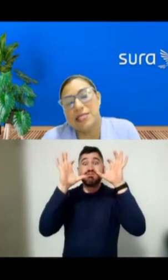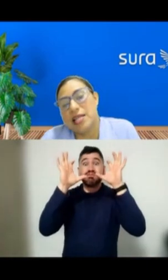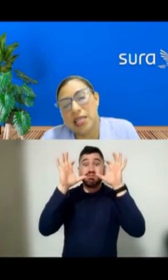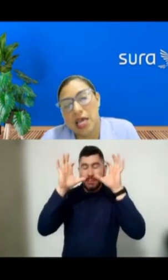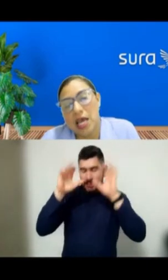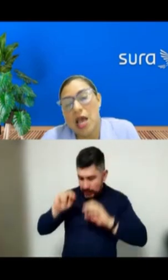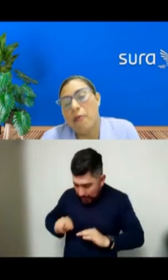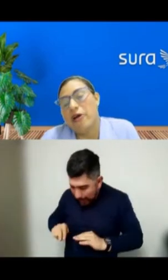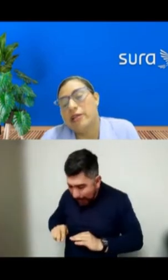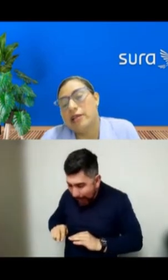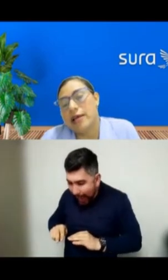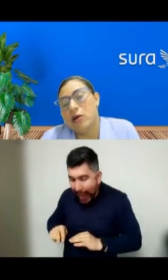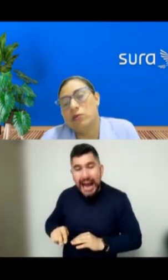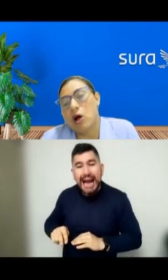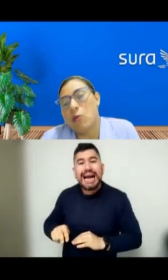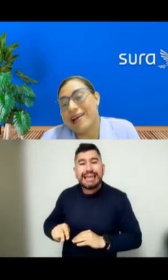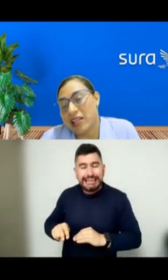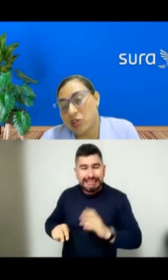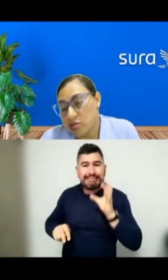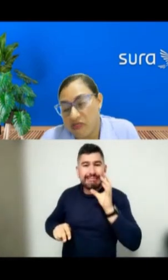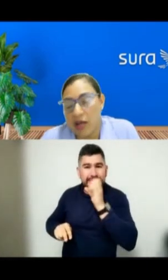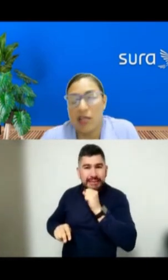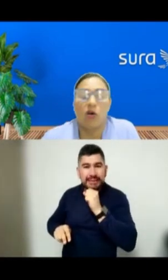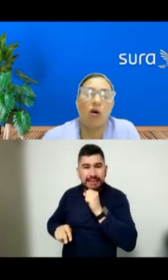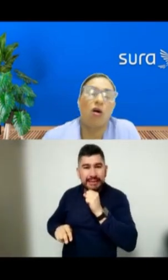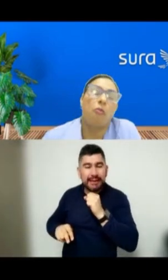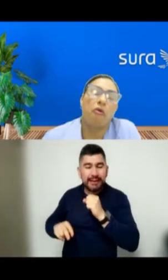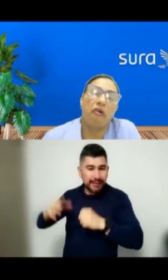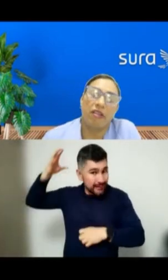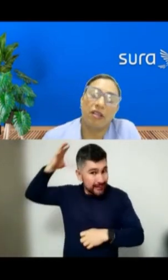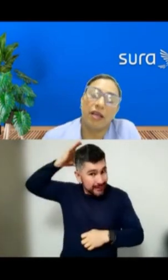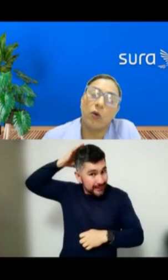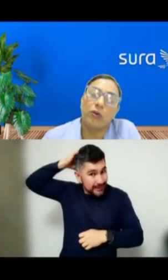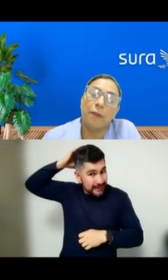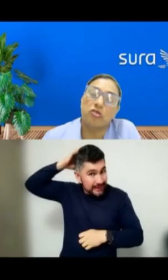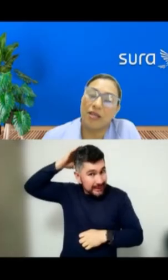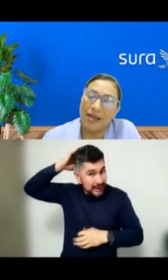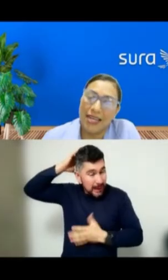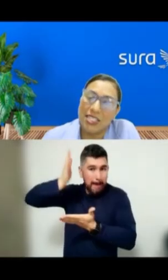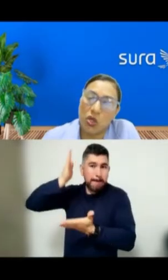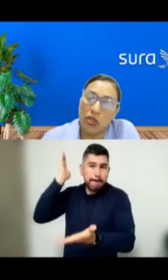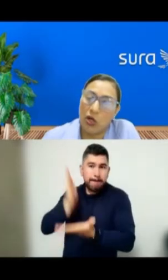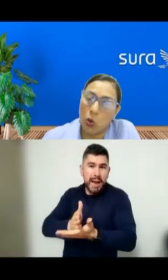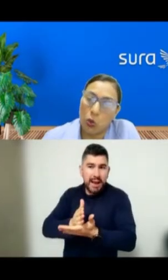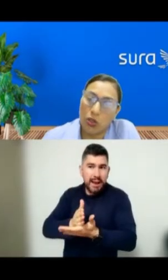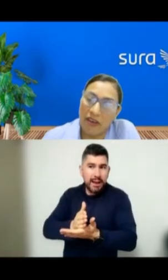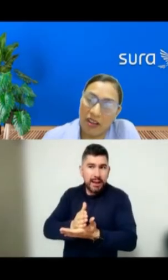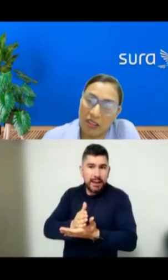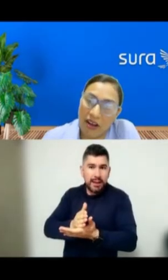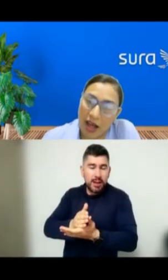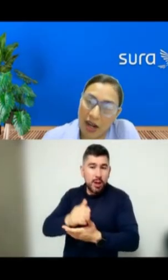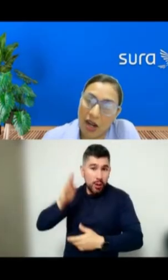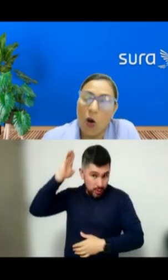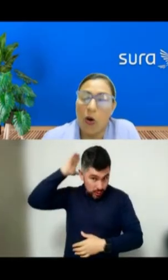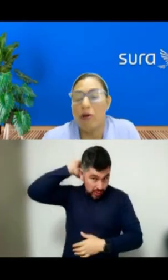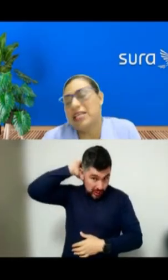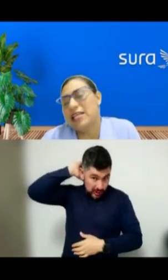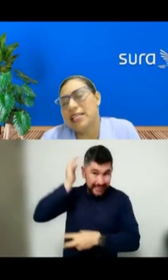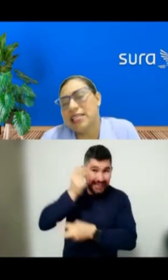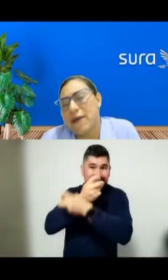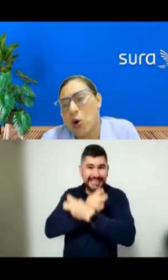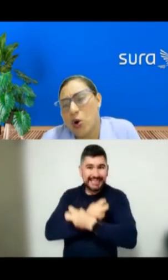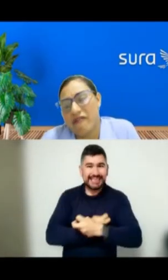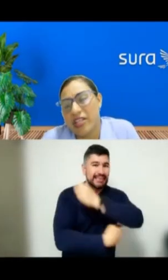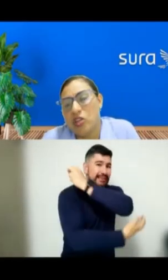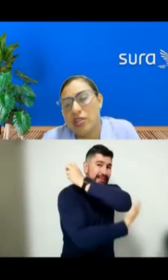significa que ese paciente puede tener un trauma craneoencefálico, puede tener una posible lesión de columna vertebral o